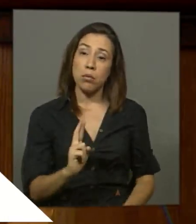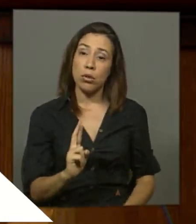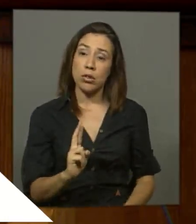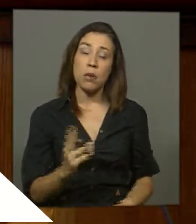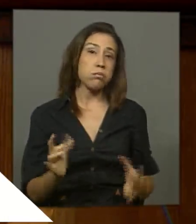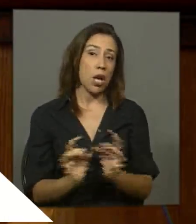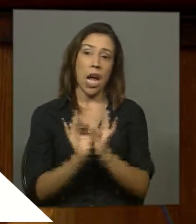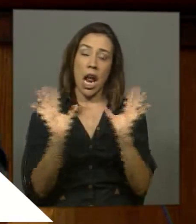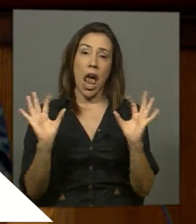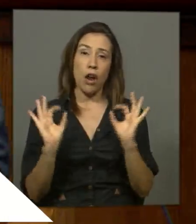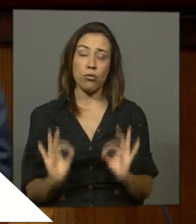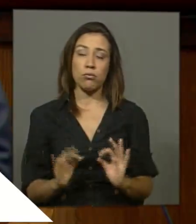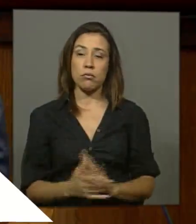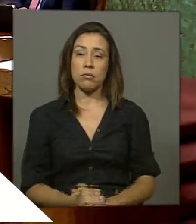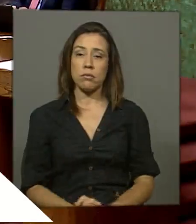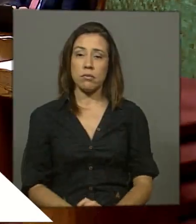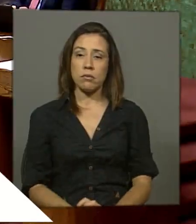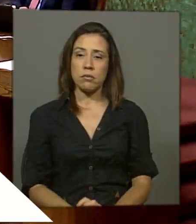puede ser más